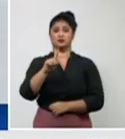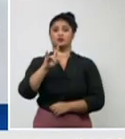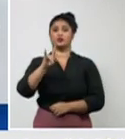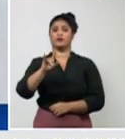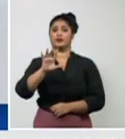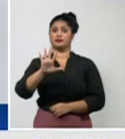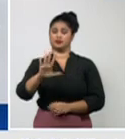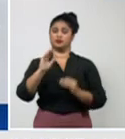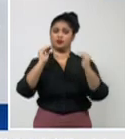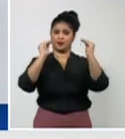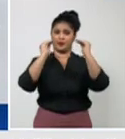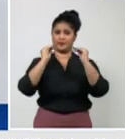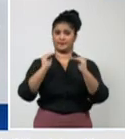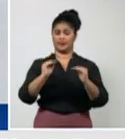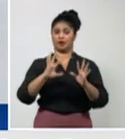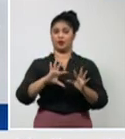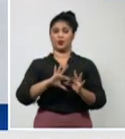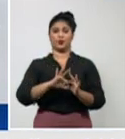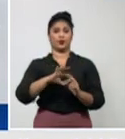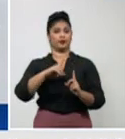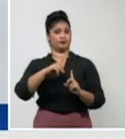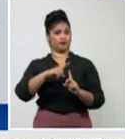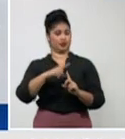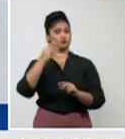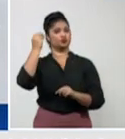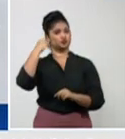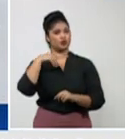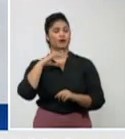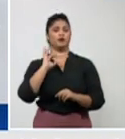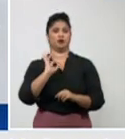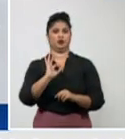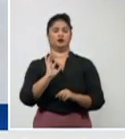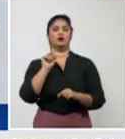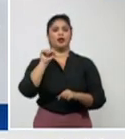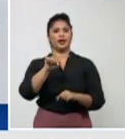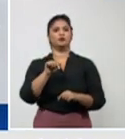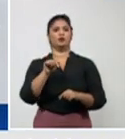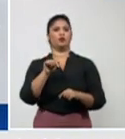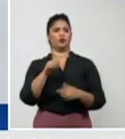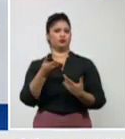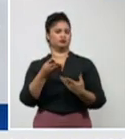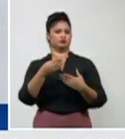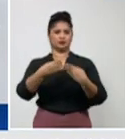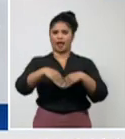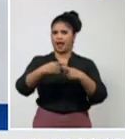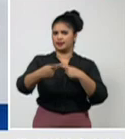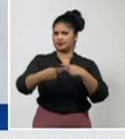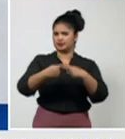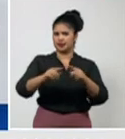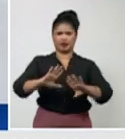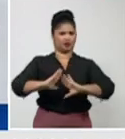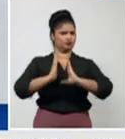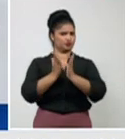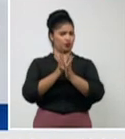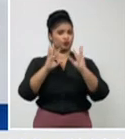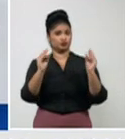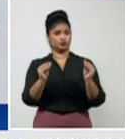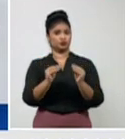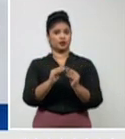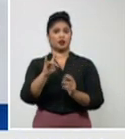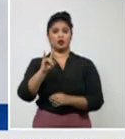Guantánamo también, teniendo en cuenta las poblaciones de estos territorios, 95.